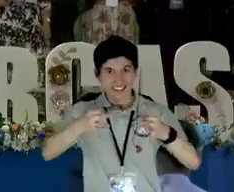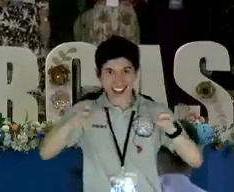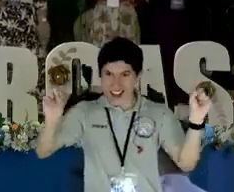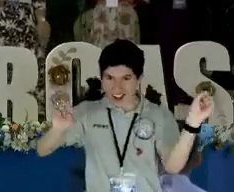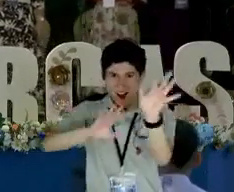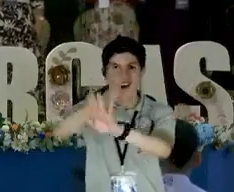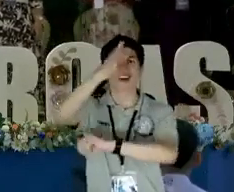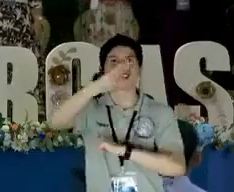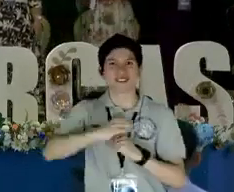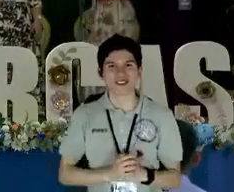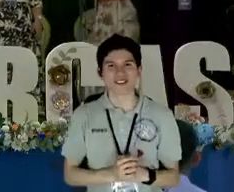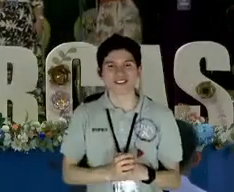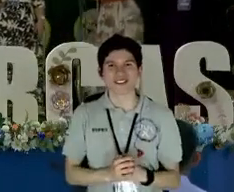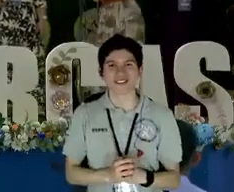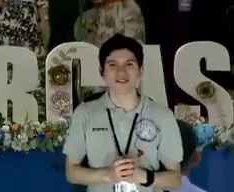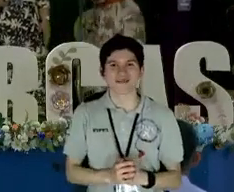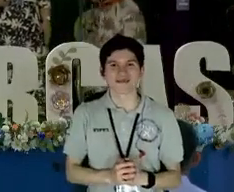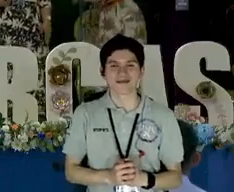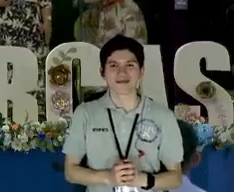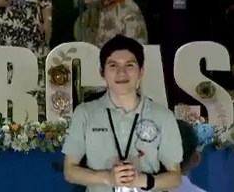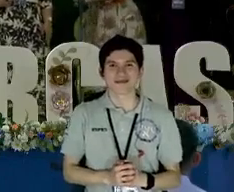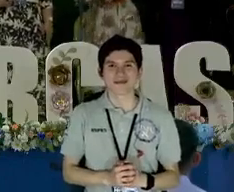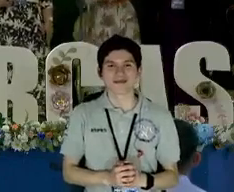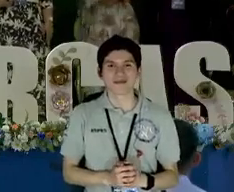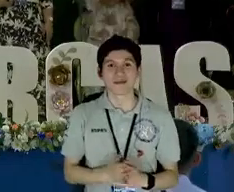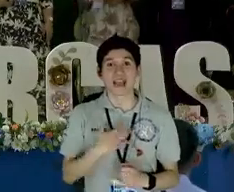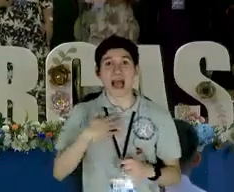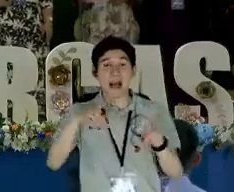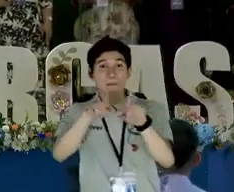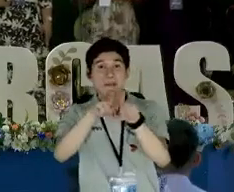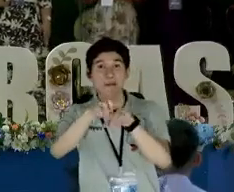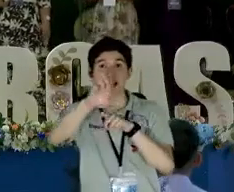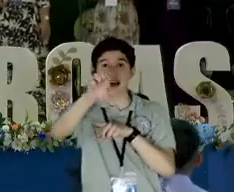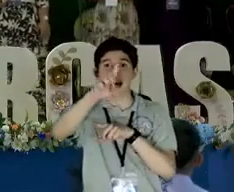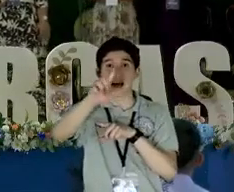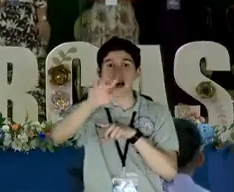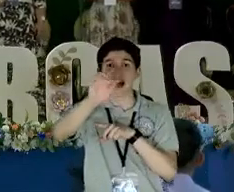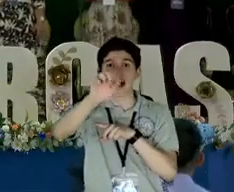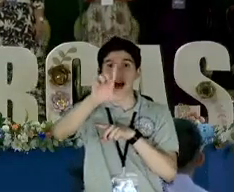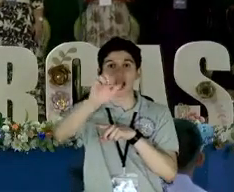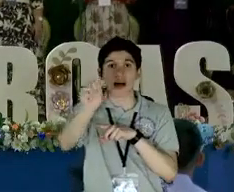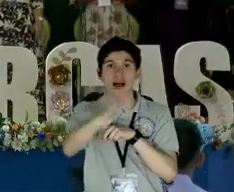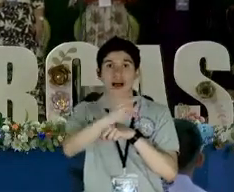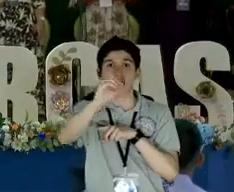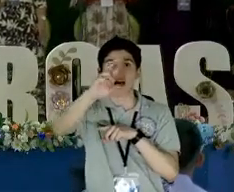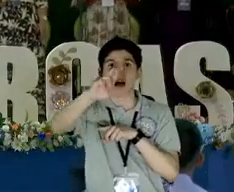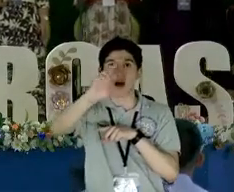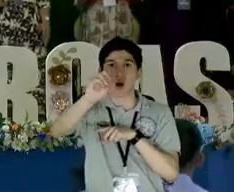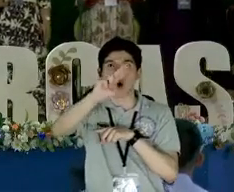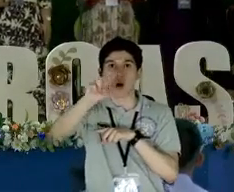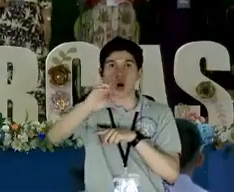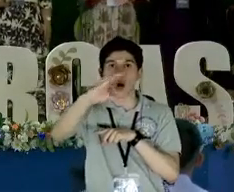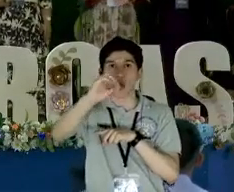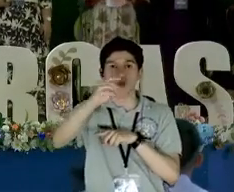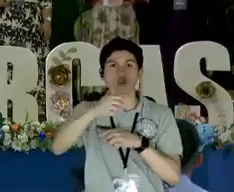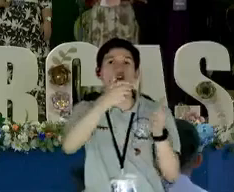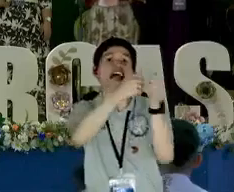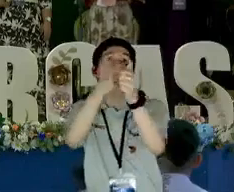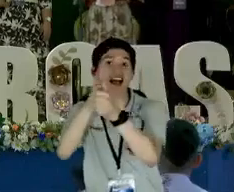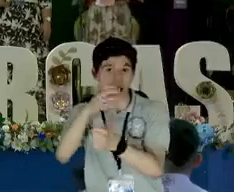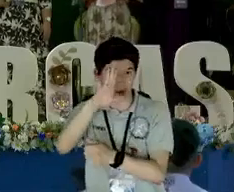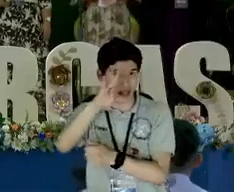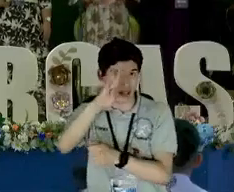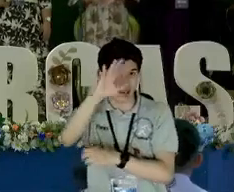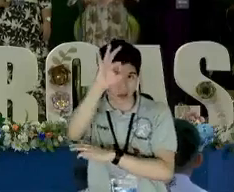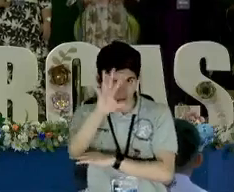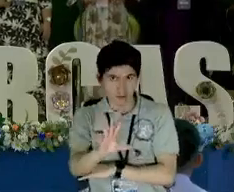amén. Gloria al nombre de Jesús. A mi hermana Estela Orozco y a cada una de las muchachas, gloria al Señor. Gracias a Dios